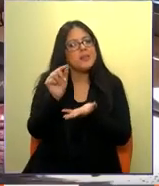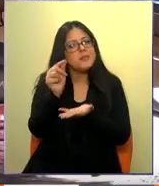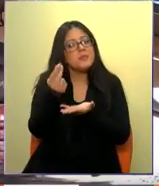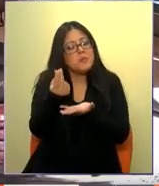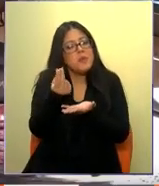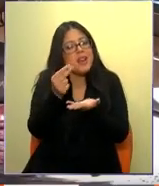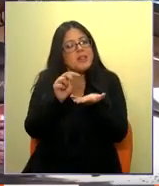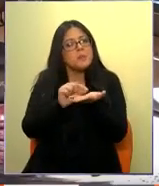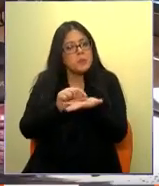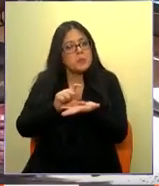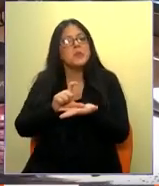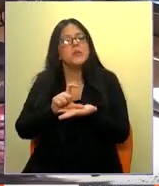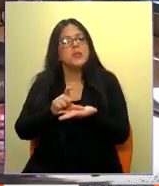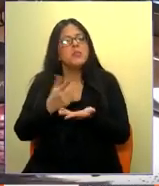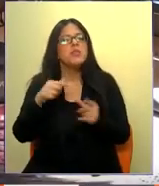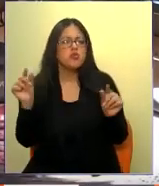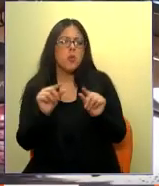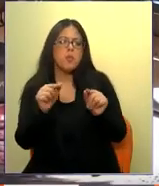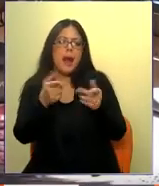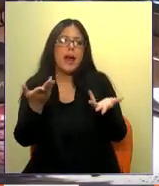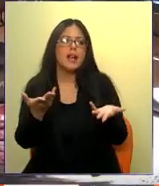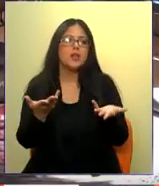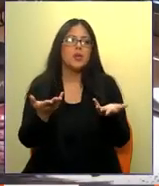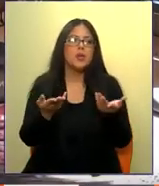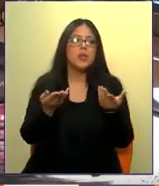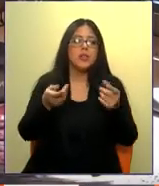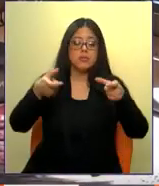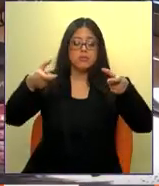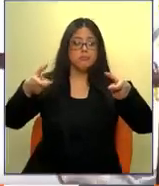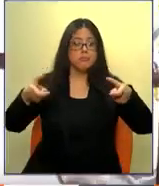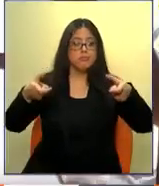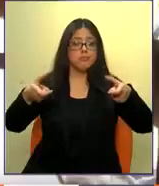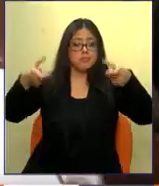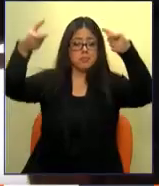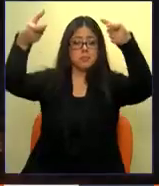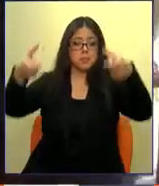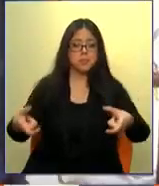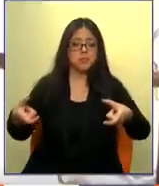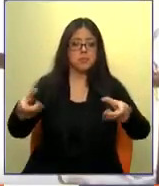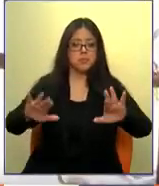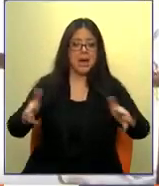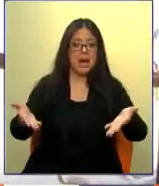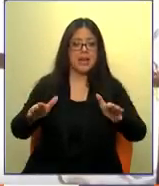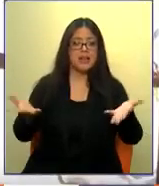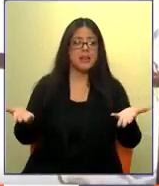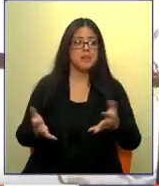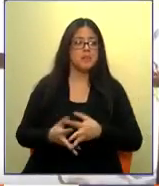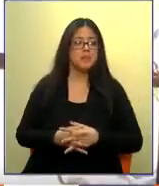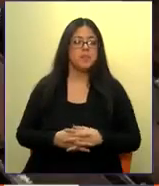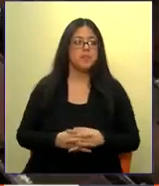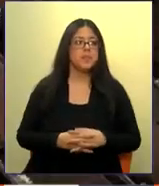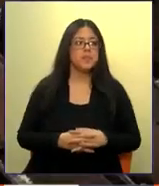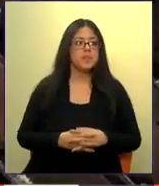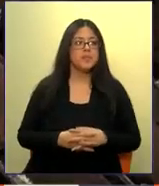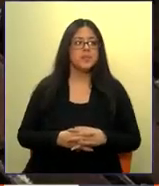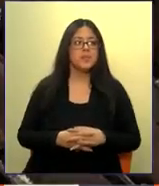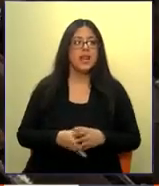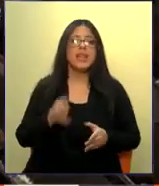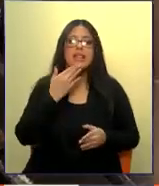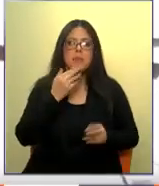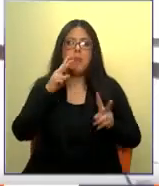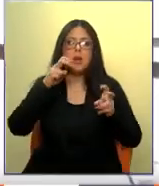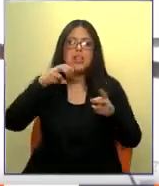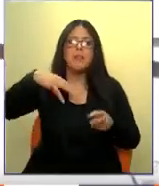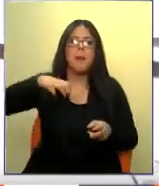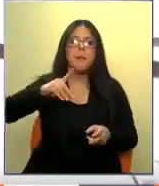barrio lo puede encontrar bastante barato. Y se van tal cual a la parrilla. Vamos a la parrilla, por el lado de la médula, hacia